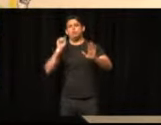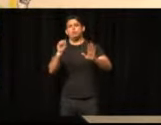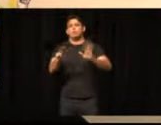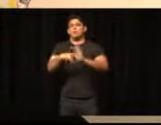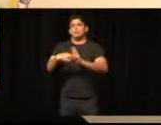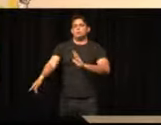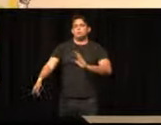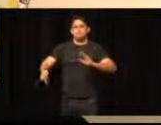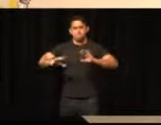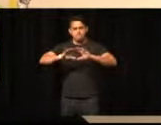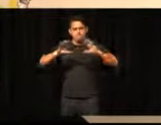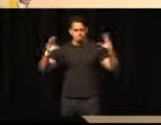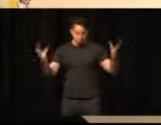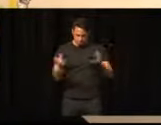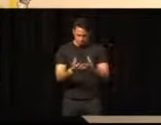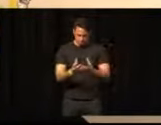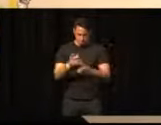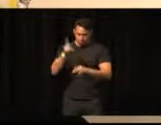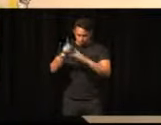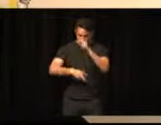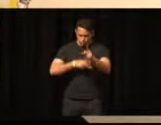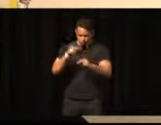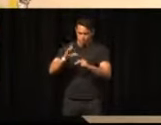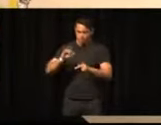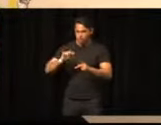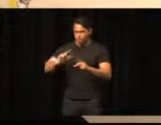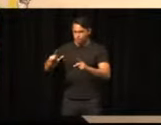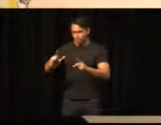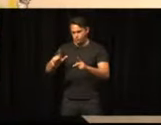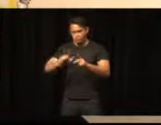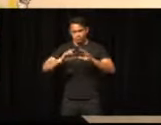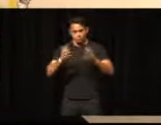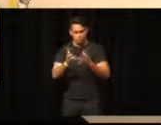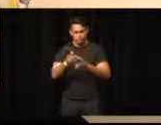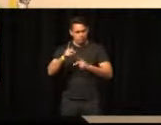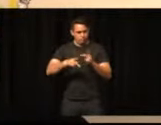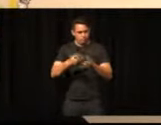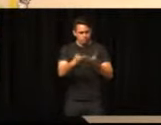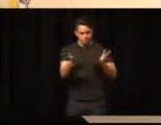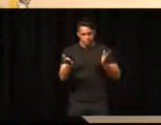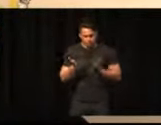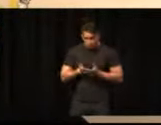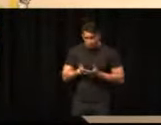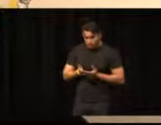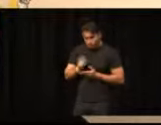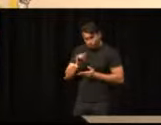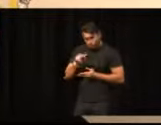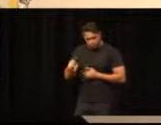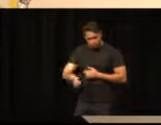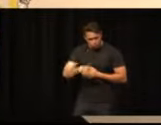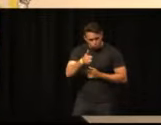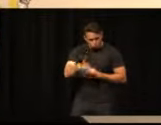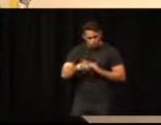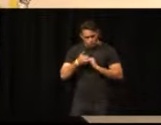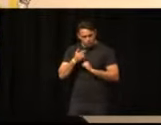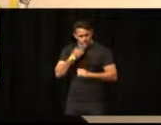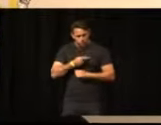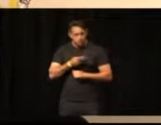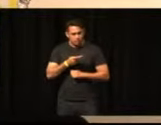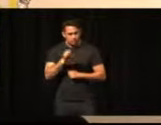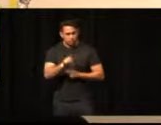es la organización de la sociedad civil. Cuando la organización, cuando se